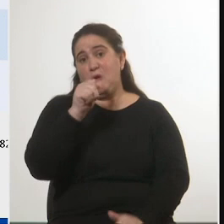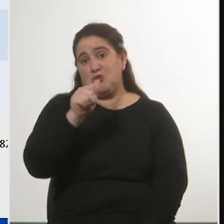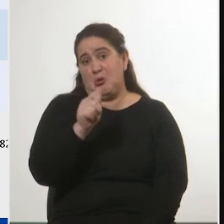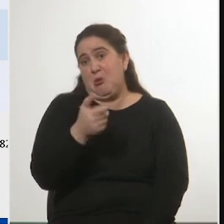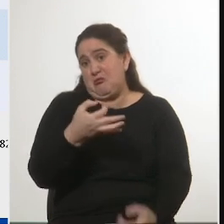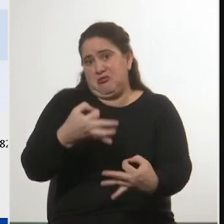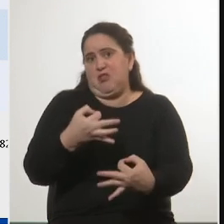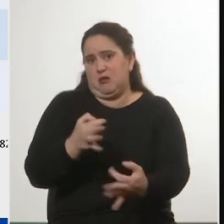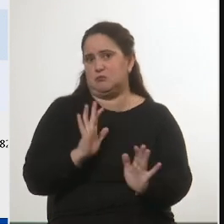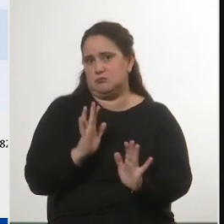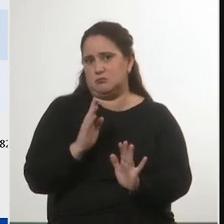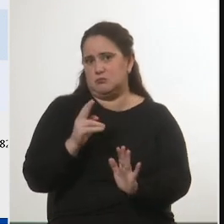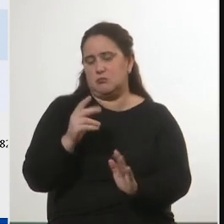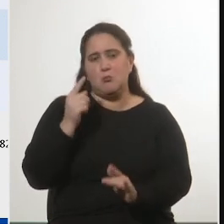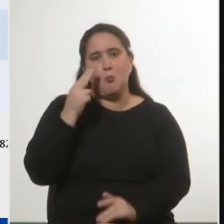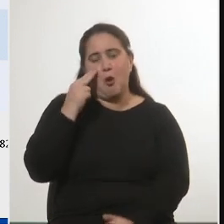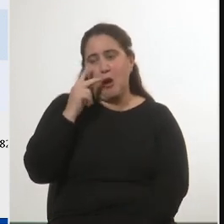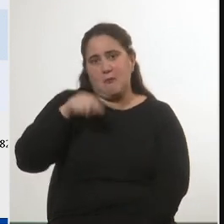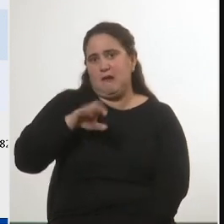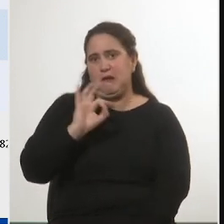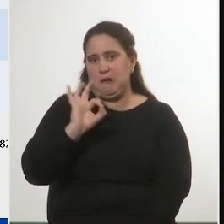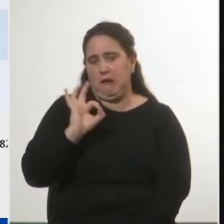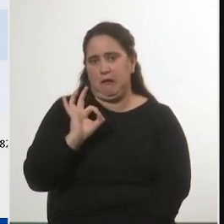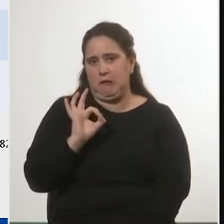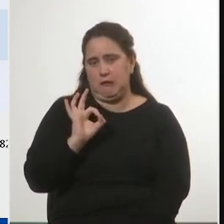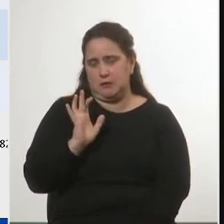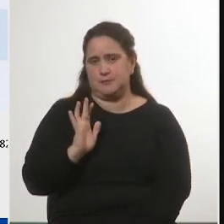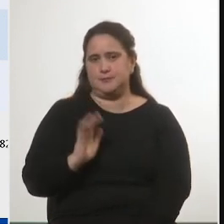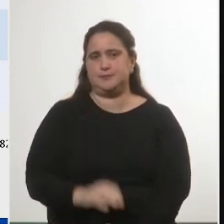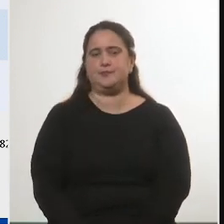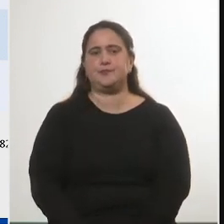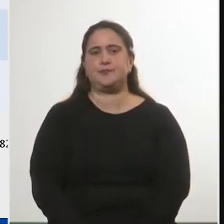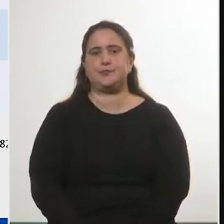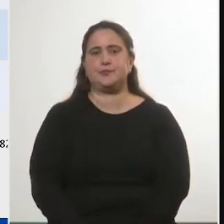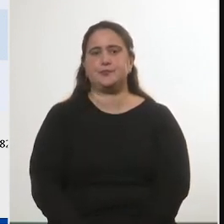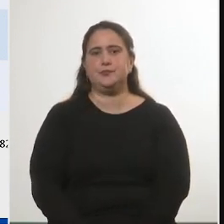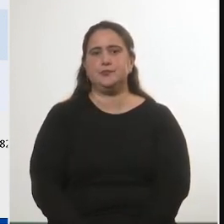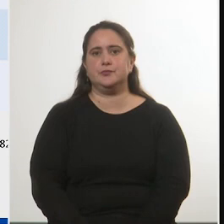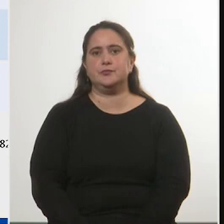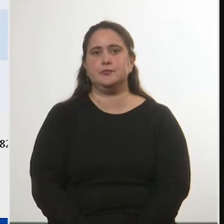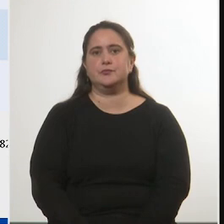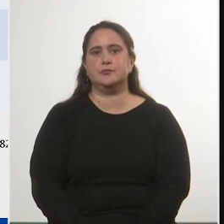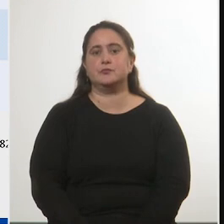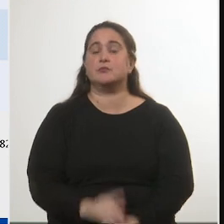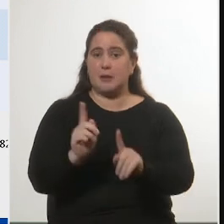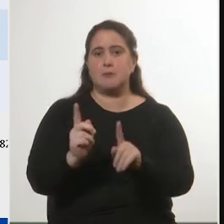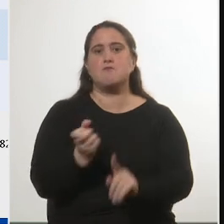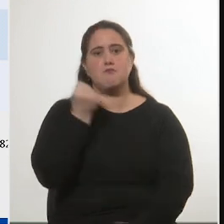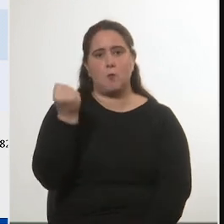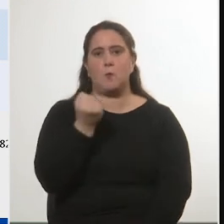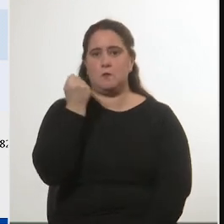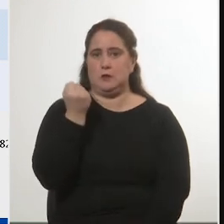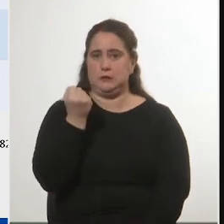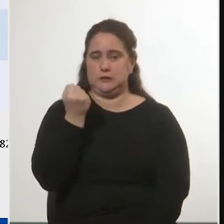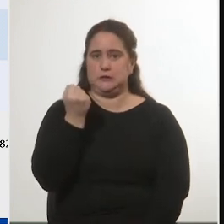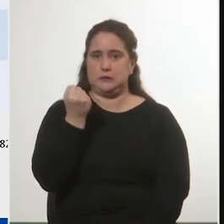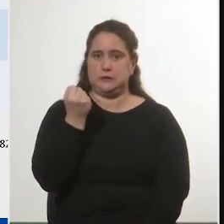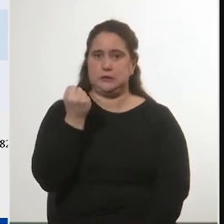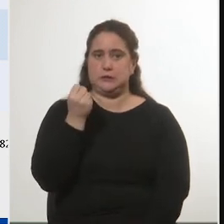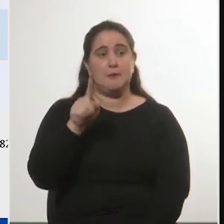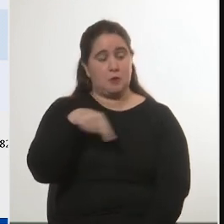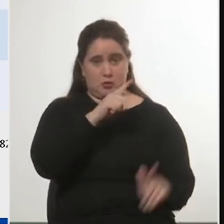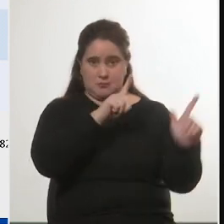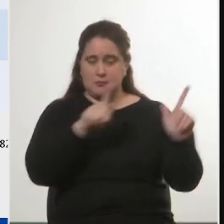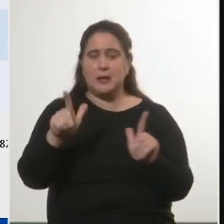que hoy en día nos está administrando la OCE. Un punto importante que viene en la